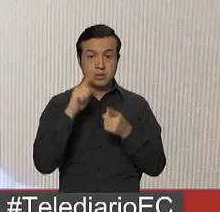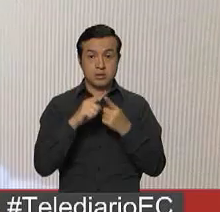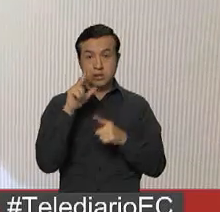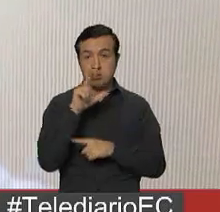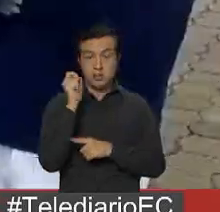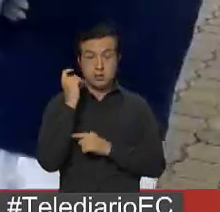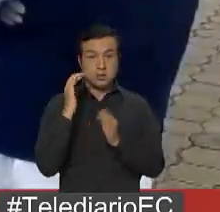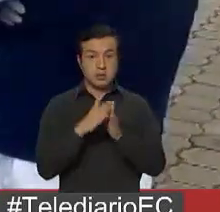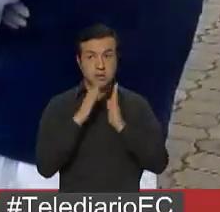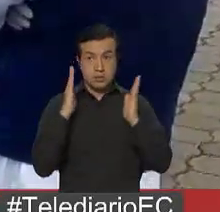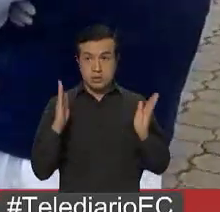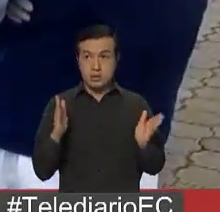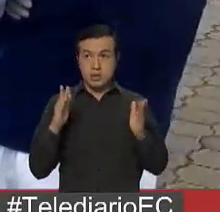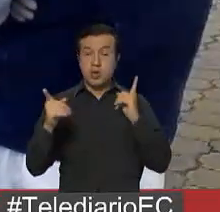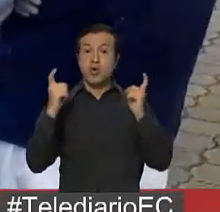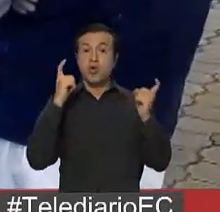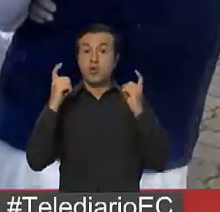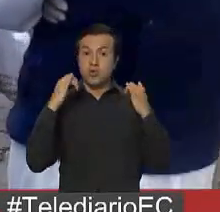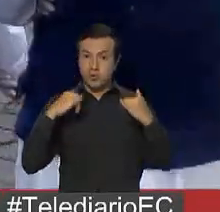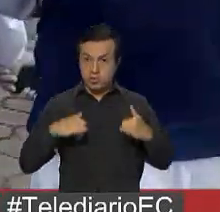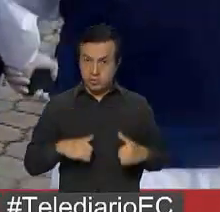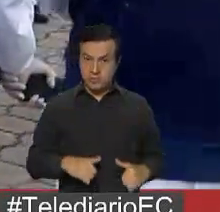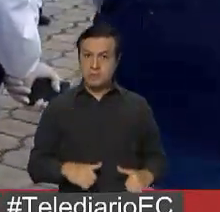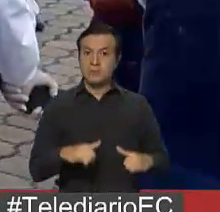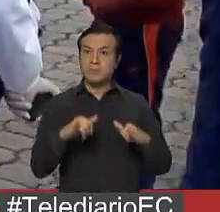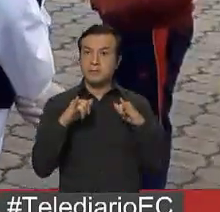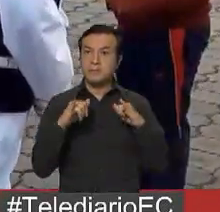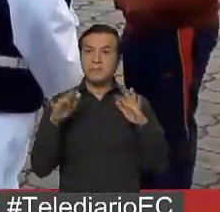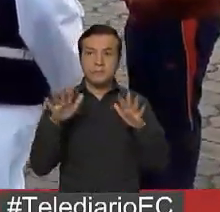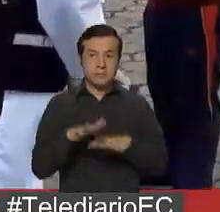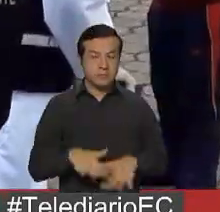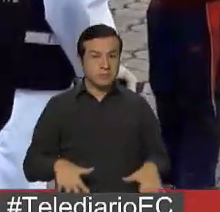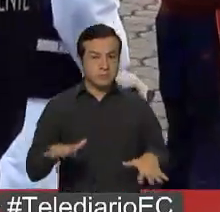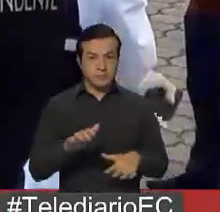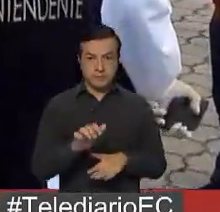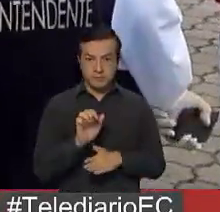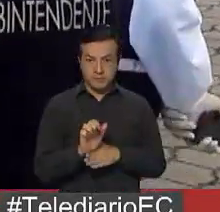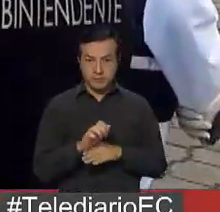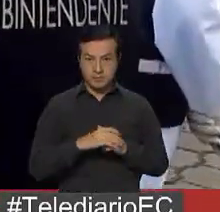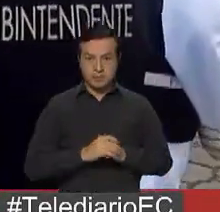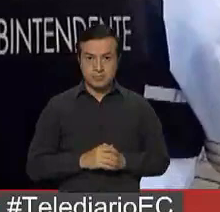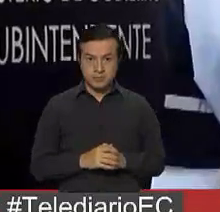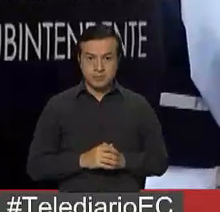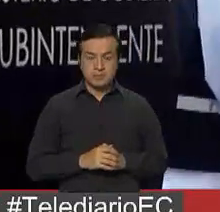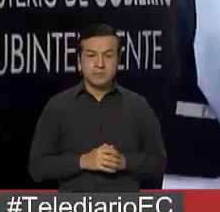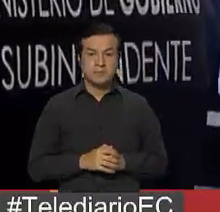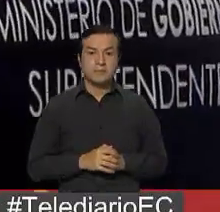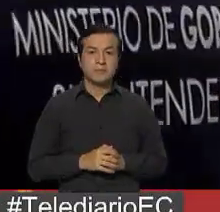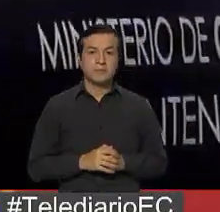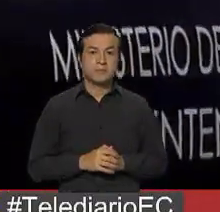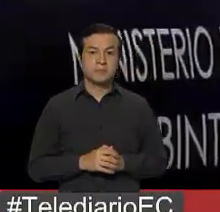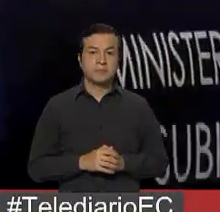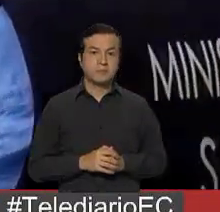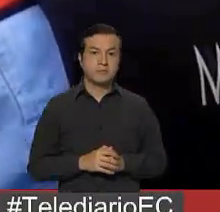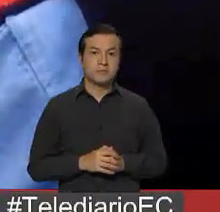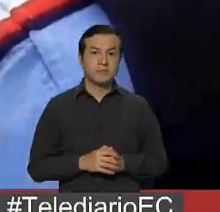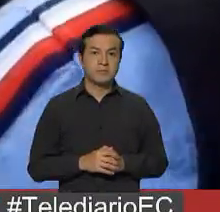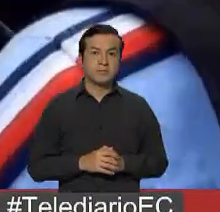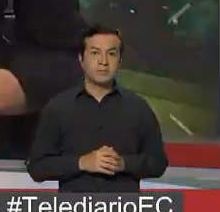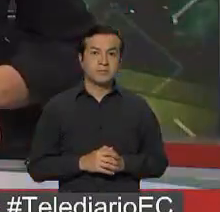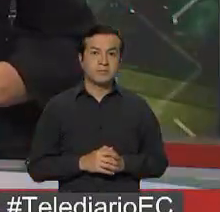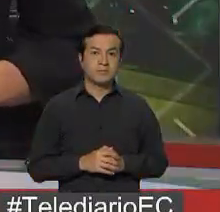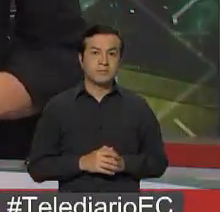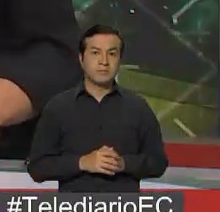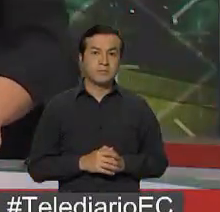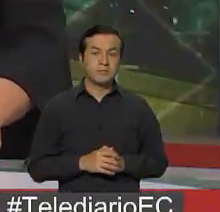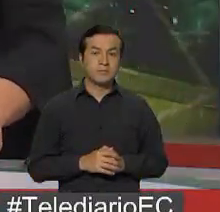noticia los controles seguirán realizándose en todo el país marielena back a medios públicos